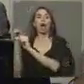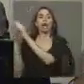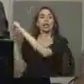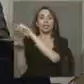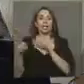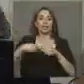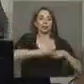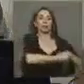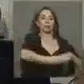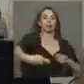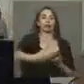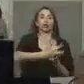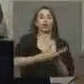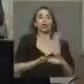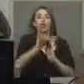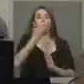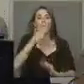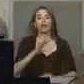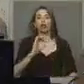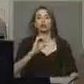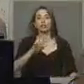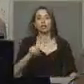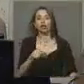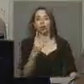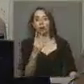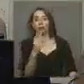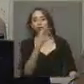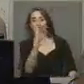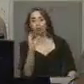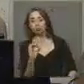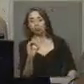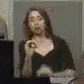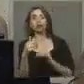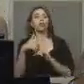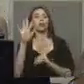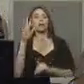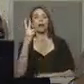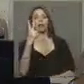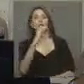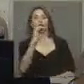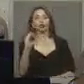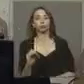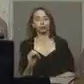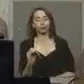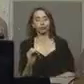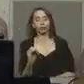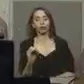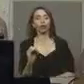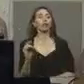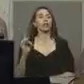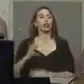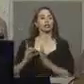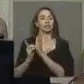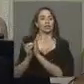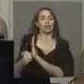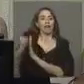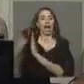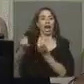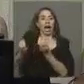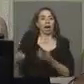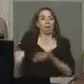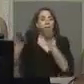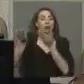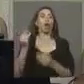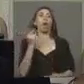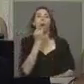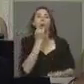año va a traducirse en un mejoramiento salarial. 0,2 décimas de un poco más del 2%